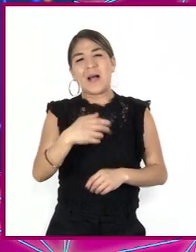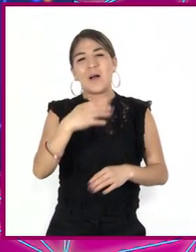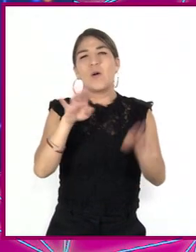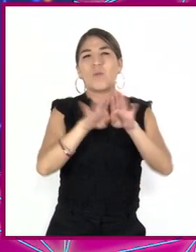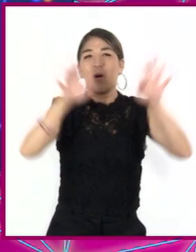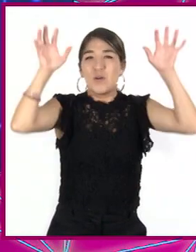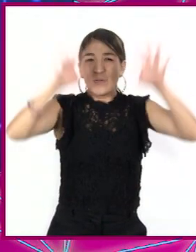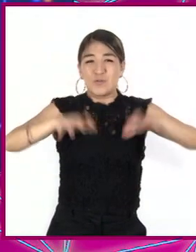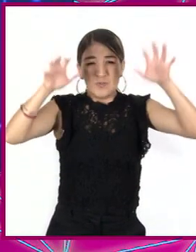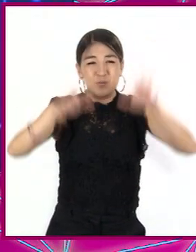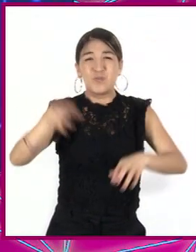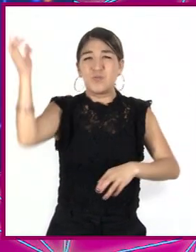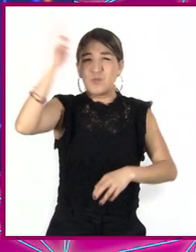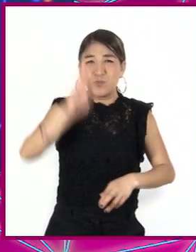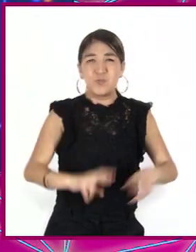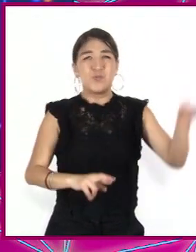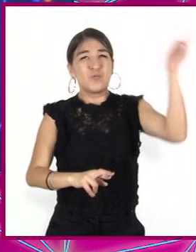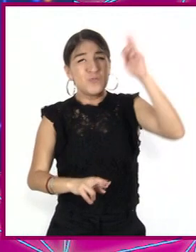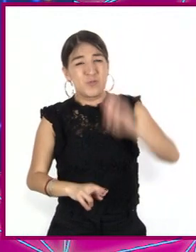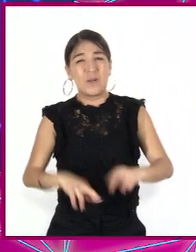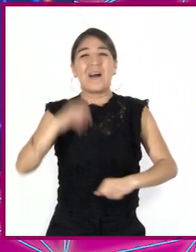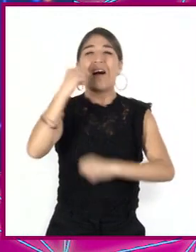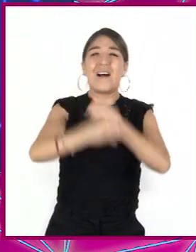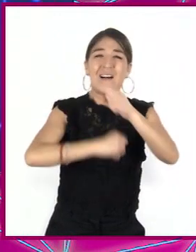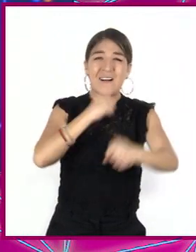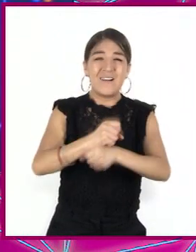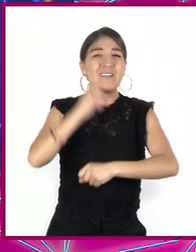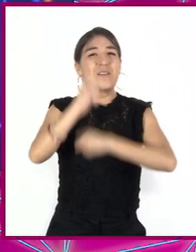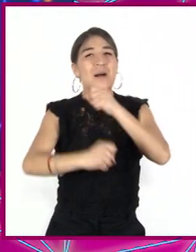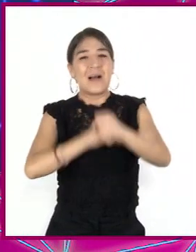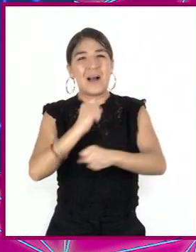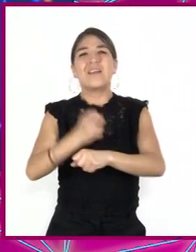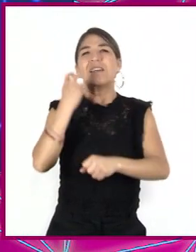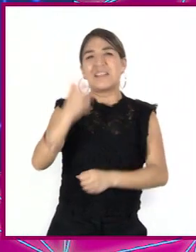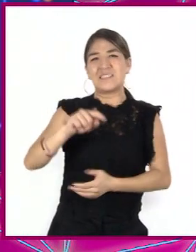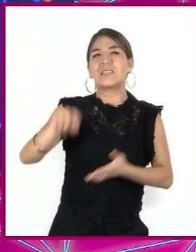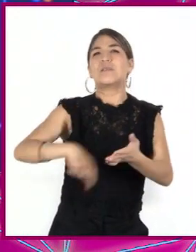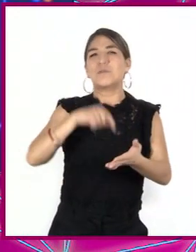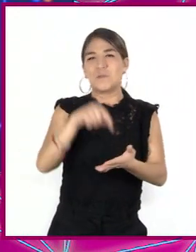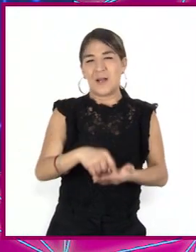lluvias torrenciales durante todo el año o gran parte de este.